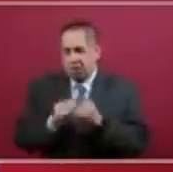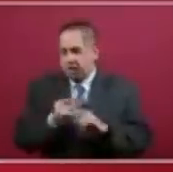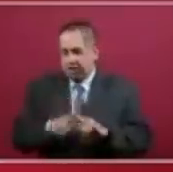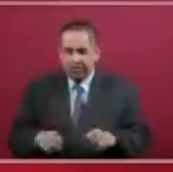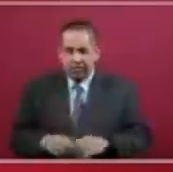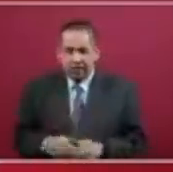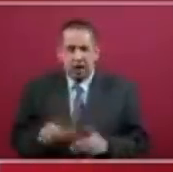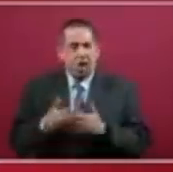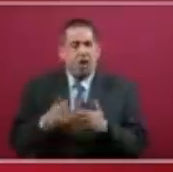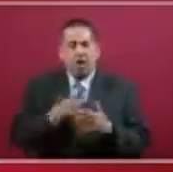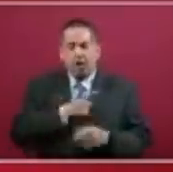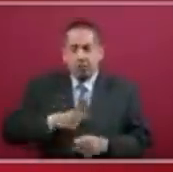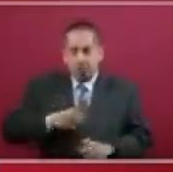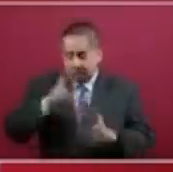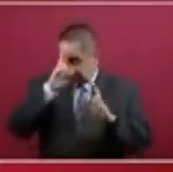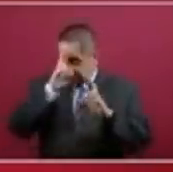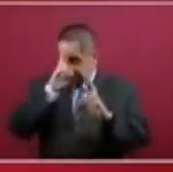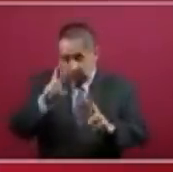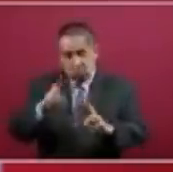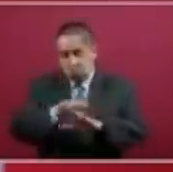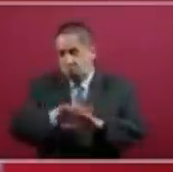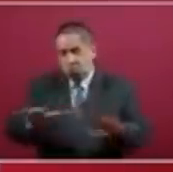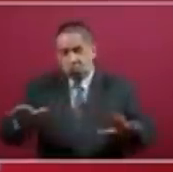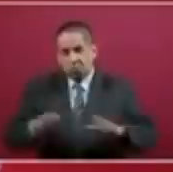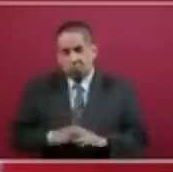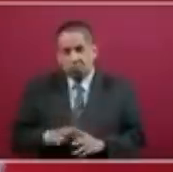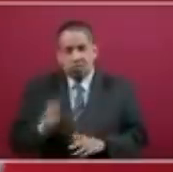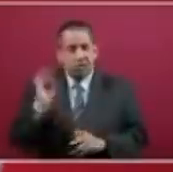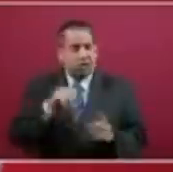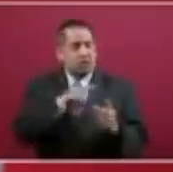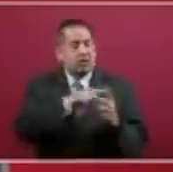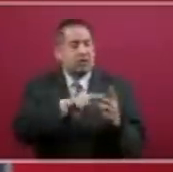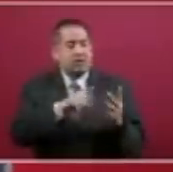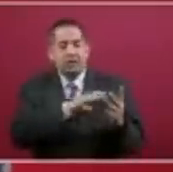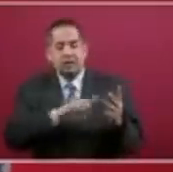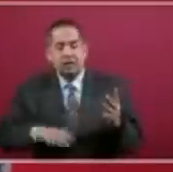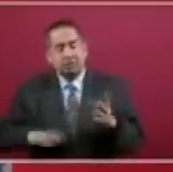y ser muy respetuosos. Entonces, si son candidatos,